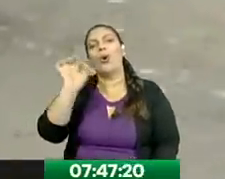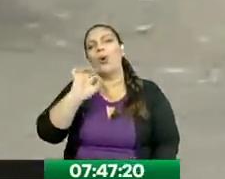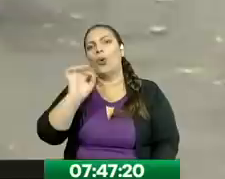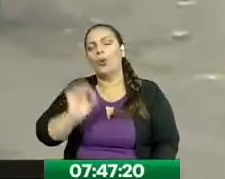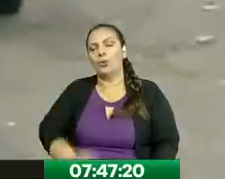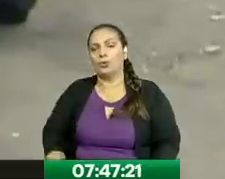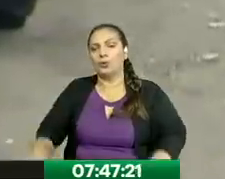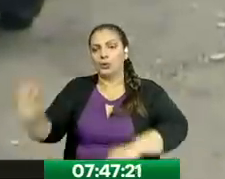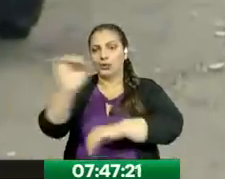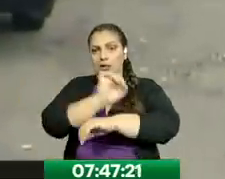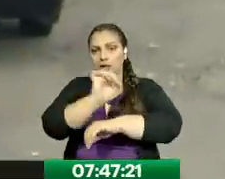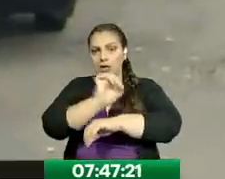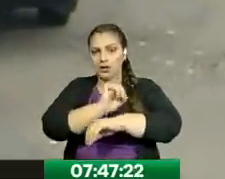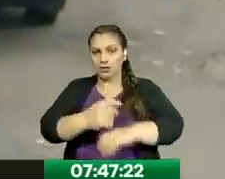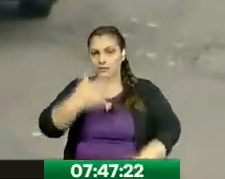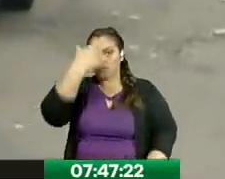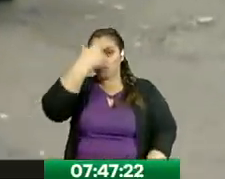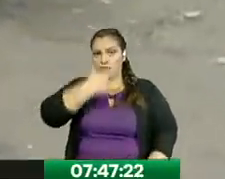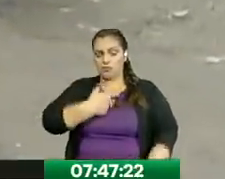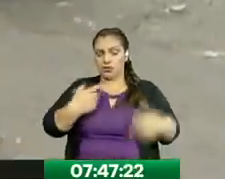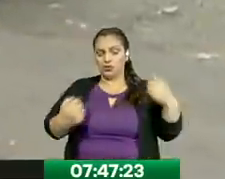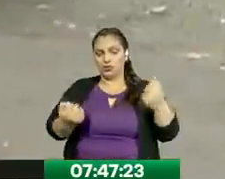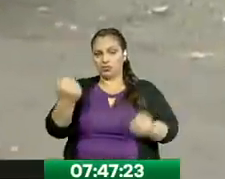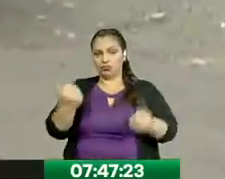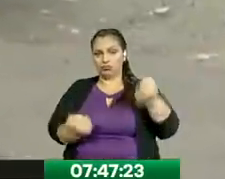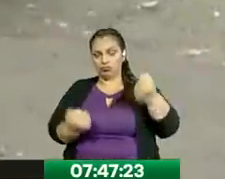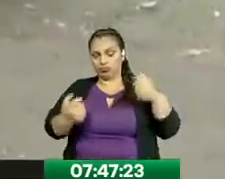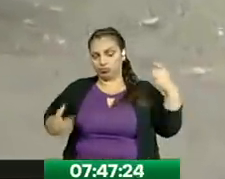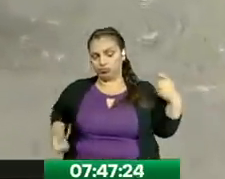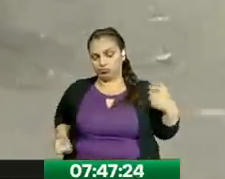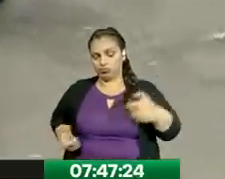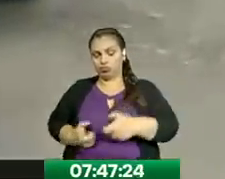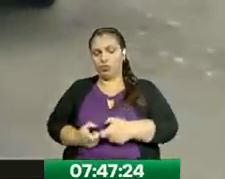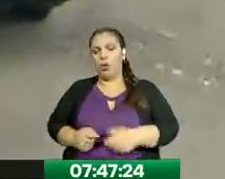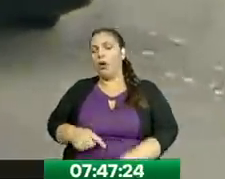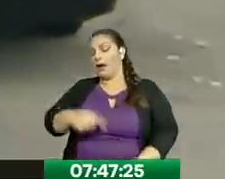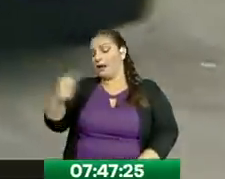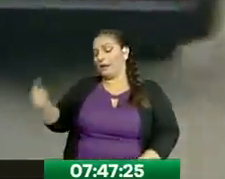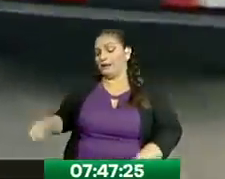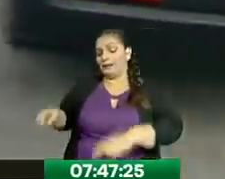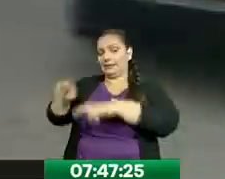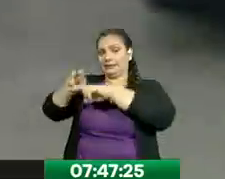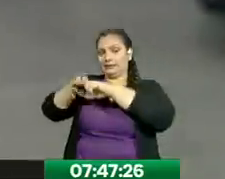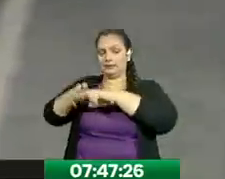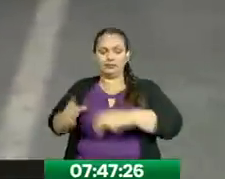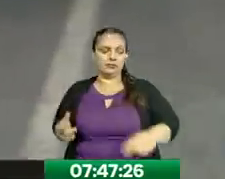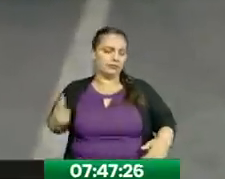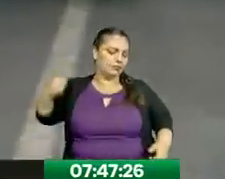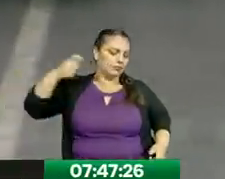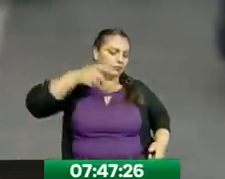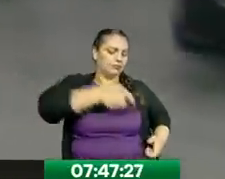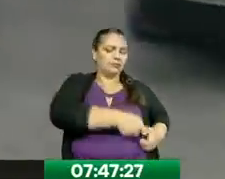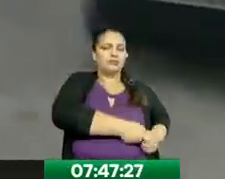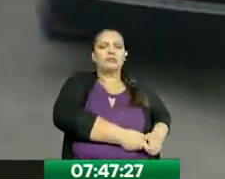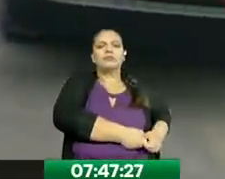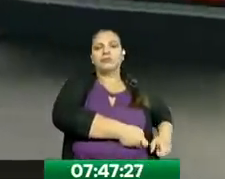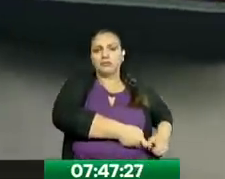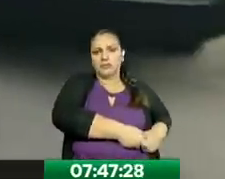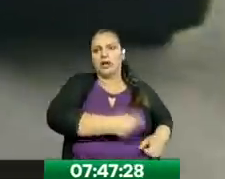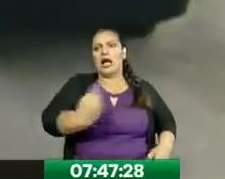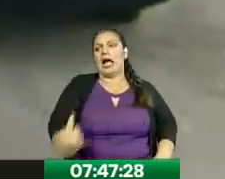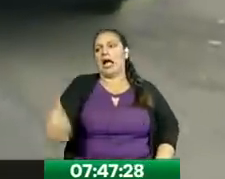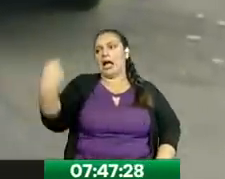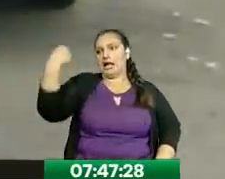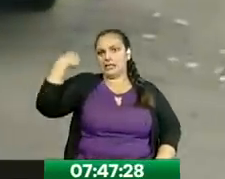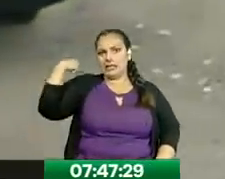van en la parte anterior como los conductores y el ayudante en este caso en volver a algo